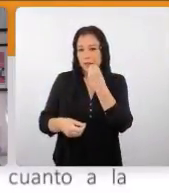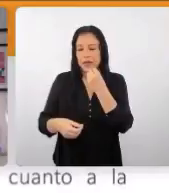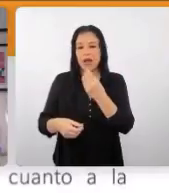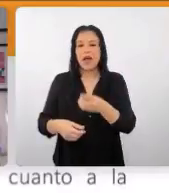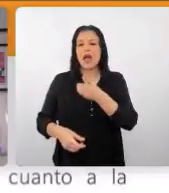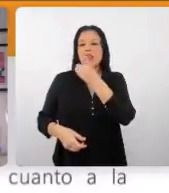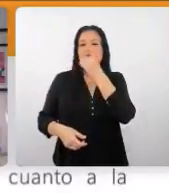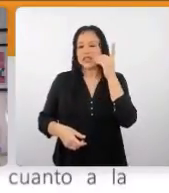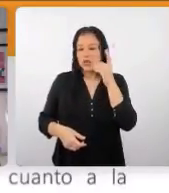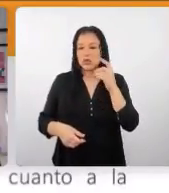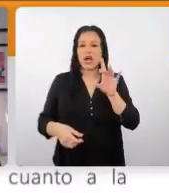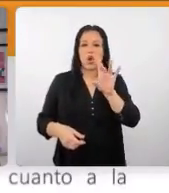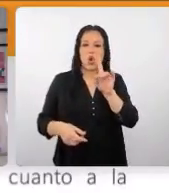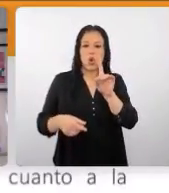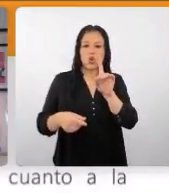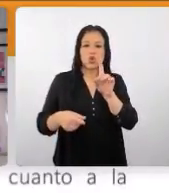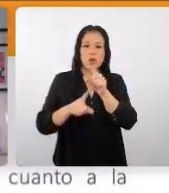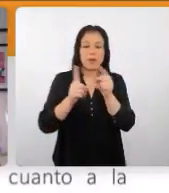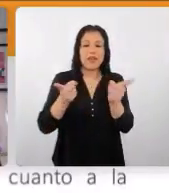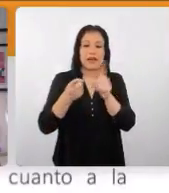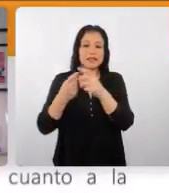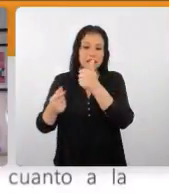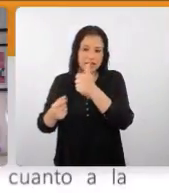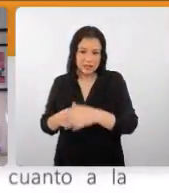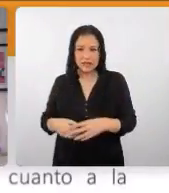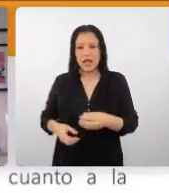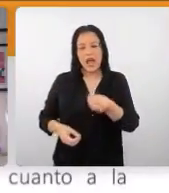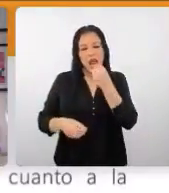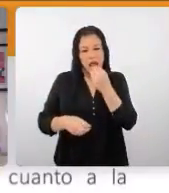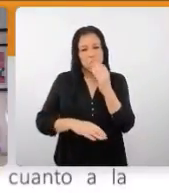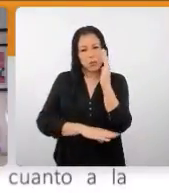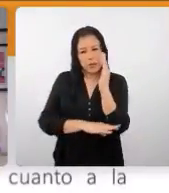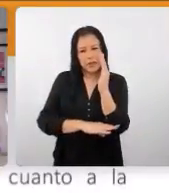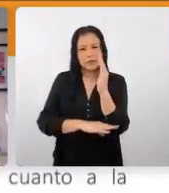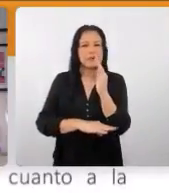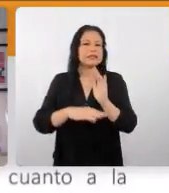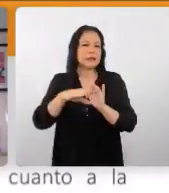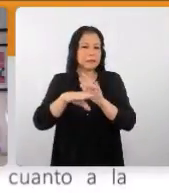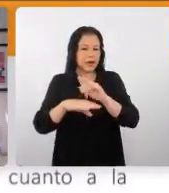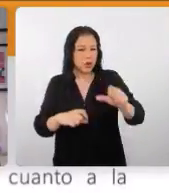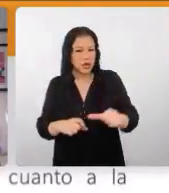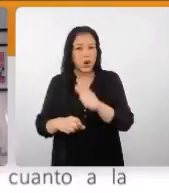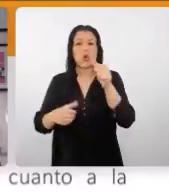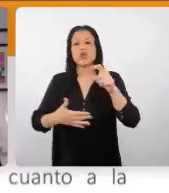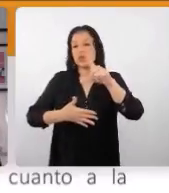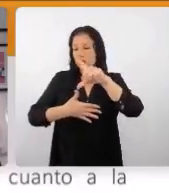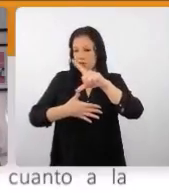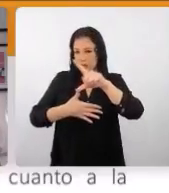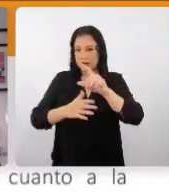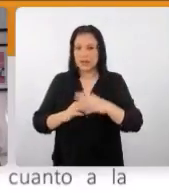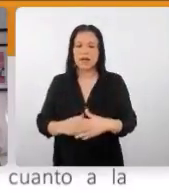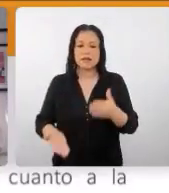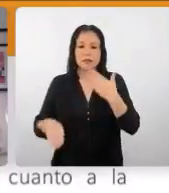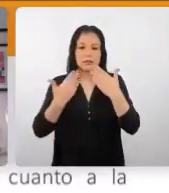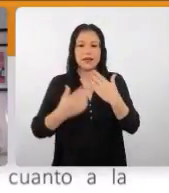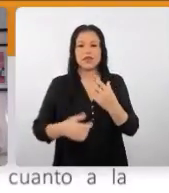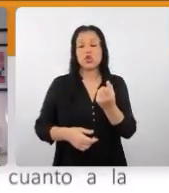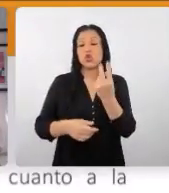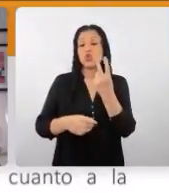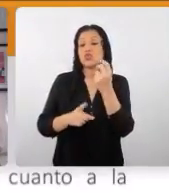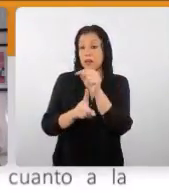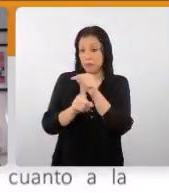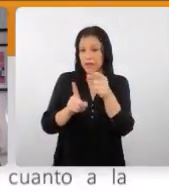entre las 8:30 y las 10 de la mañana. El almuerzo suele ser más temprano que en el mercado latinoamericano. Estamos hablando de las